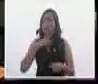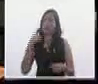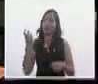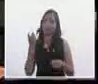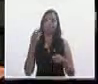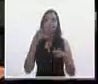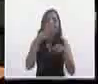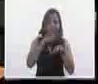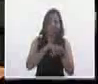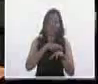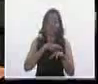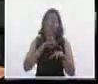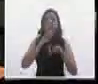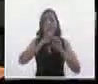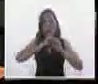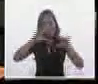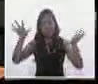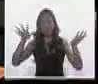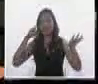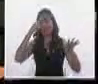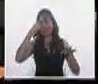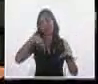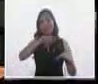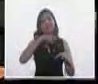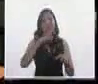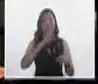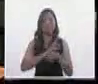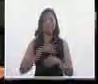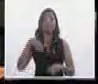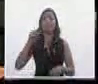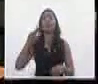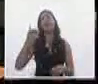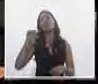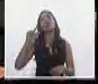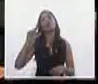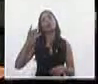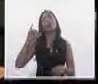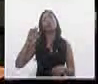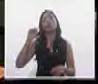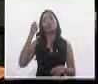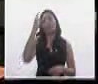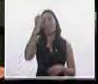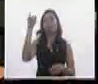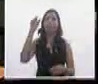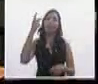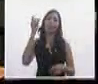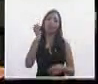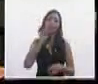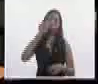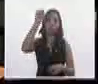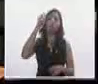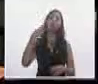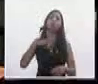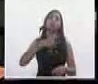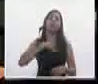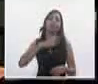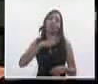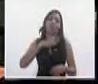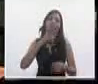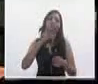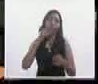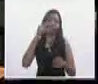personas es bueno no la difusión de estas problemáticas María Luisa Fernández Molina de Jardines Del Sur Mi hijo tiene discapacidad